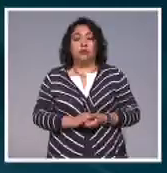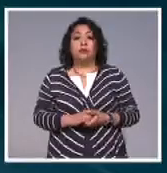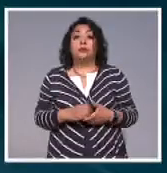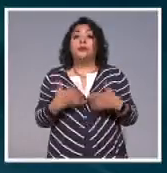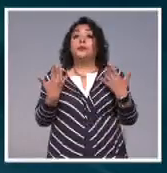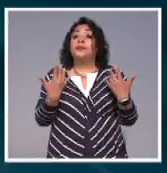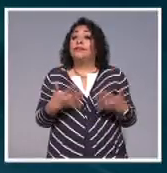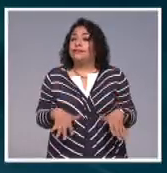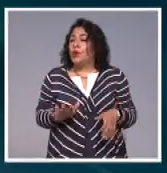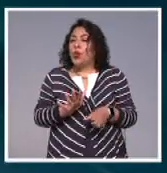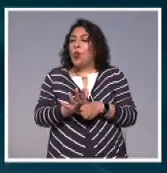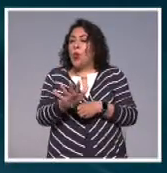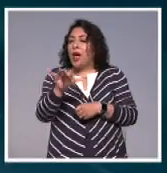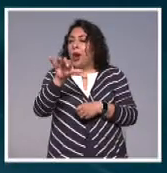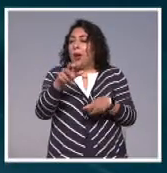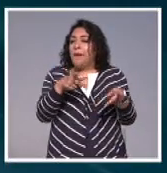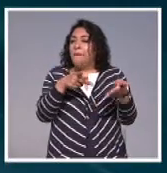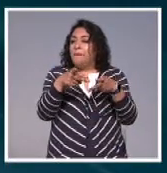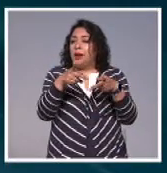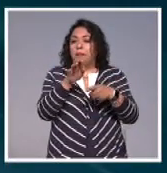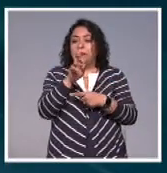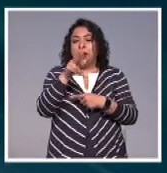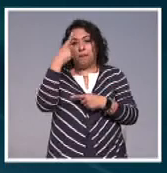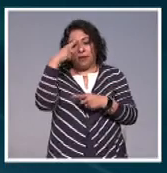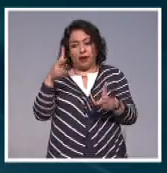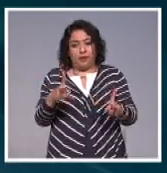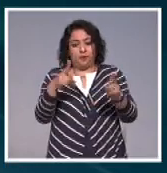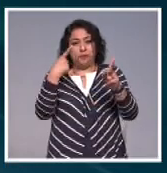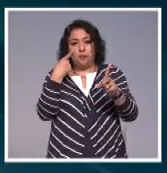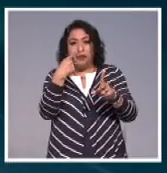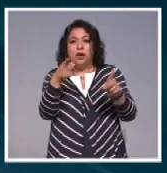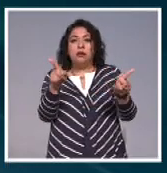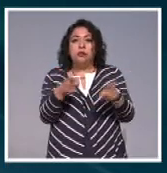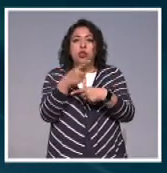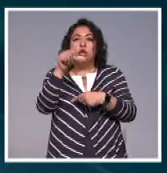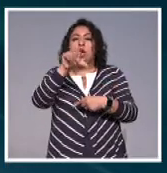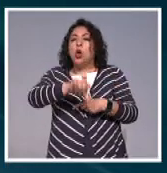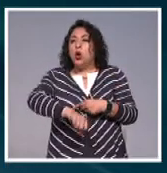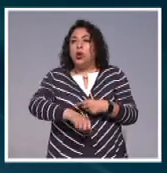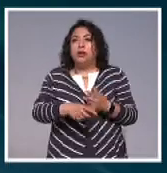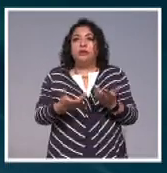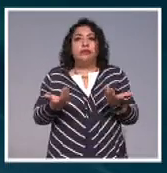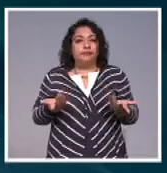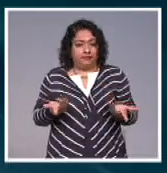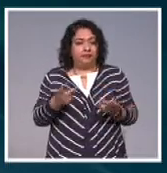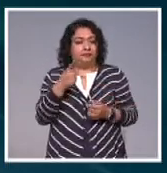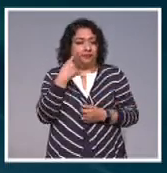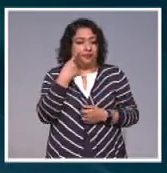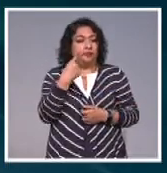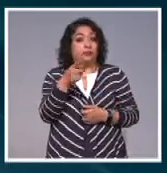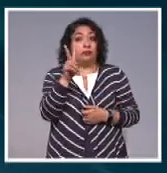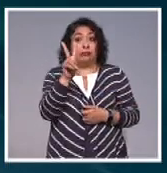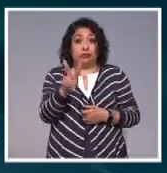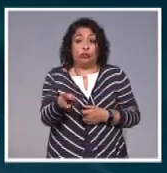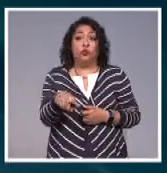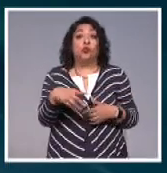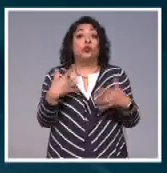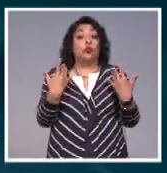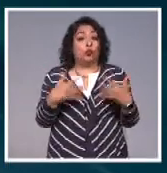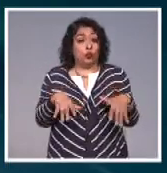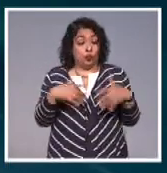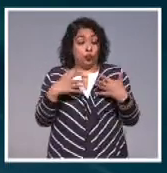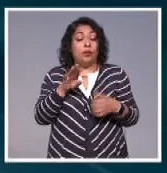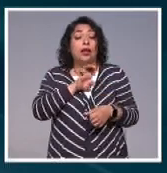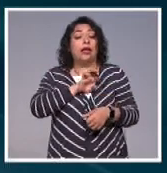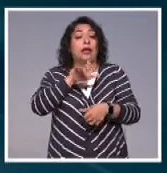¿Qué nos tiene Juan Arturo Brennan para mirar músicas esta noche? Van a ver que se trata de algo muy,